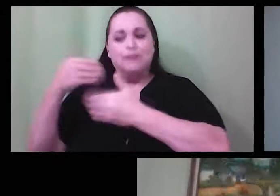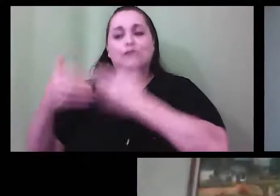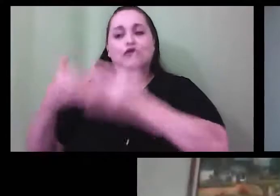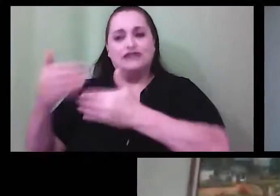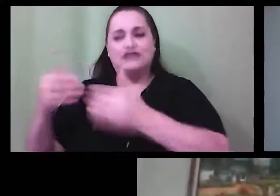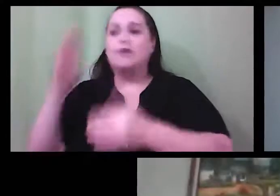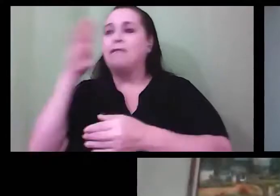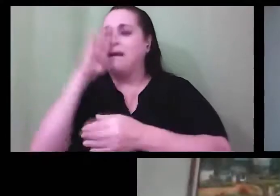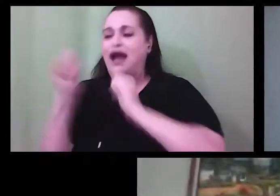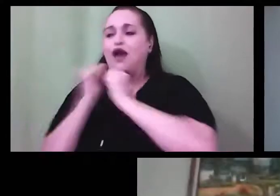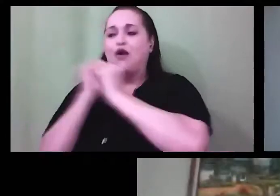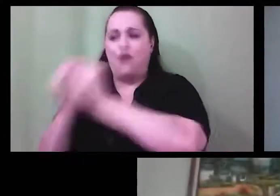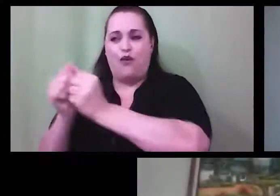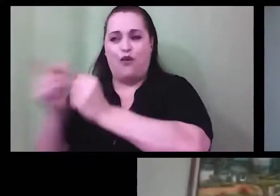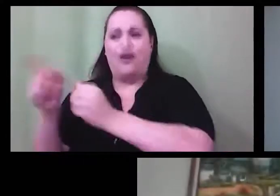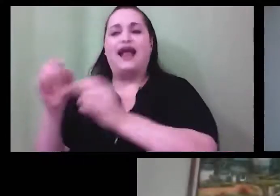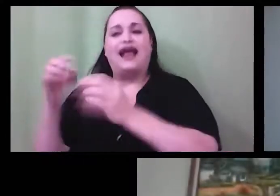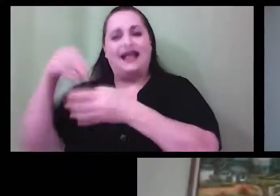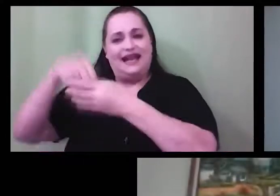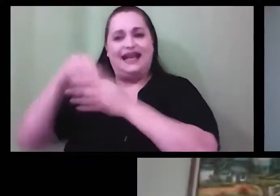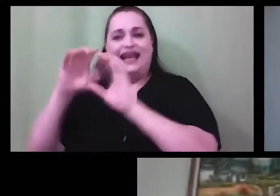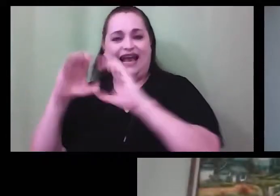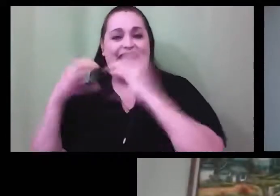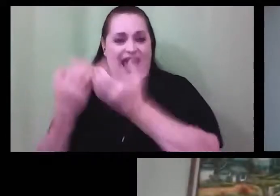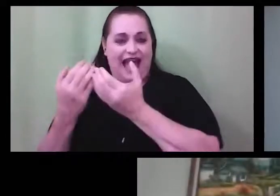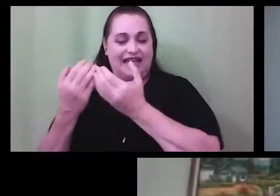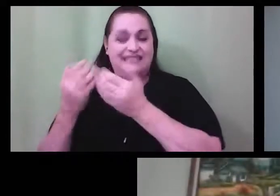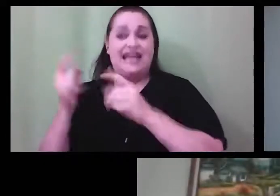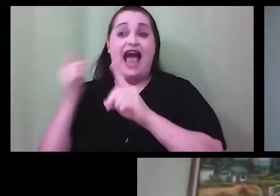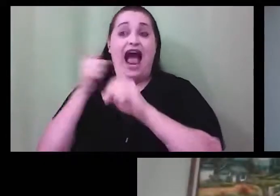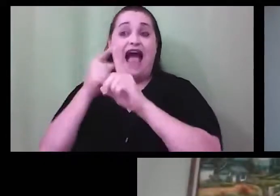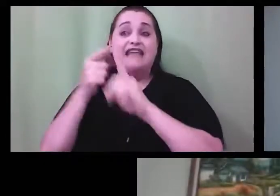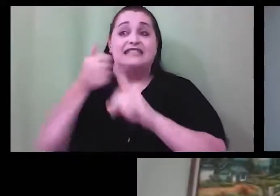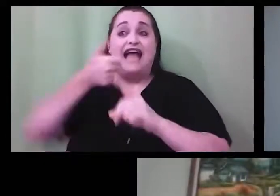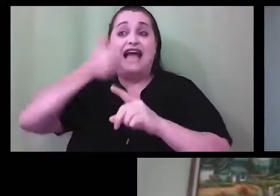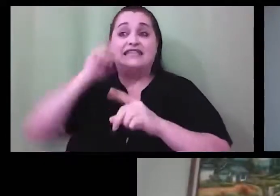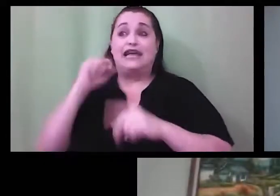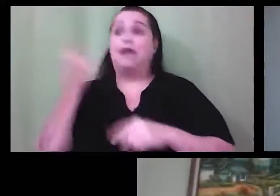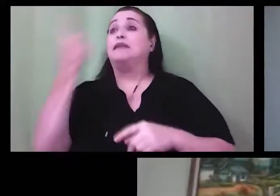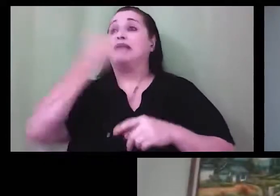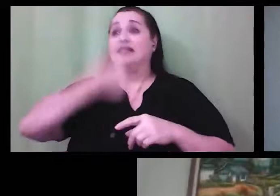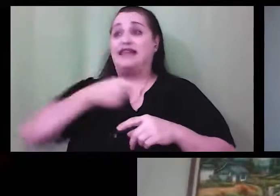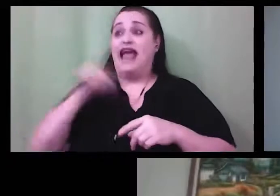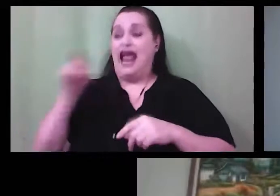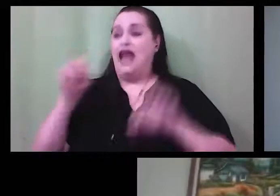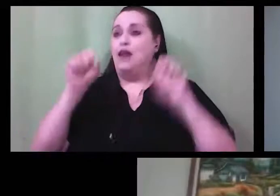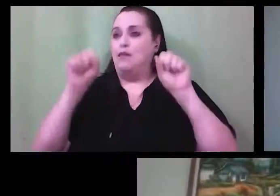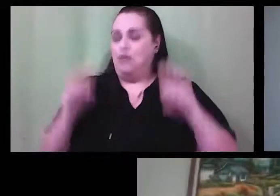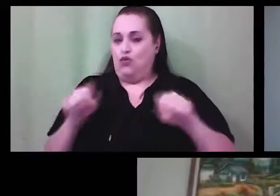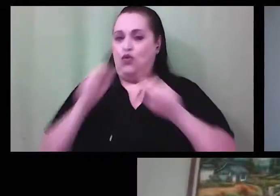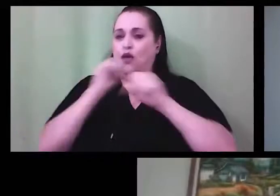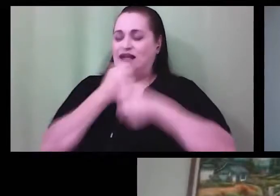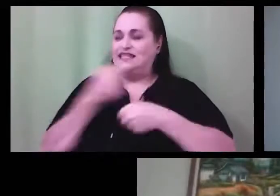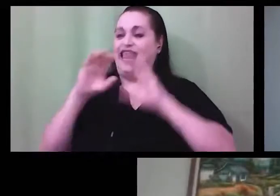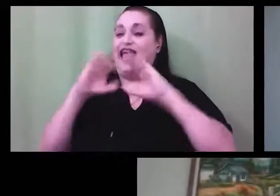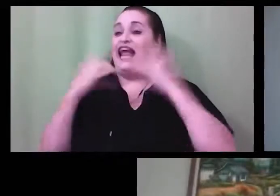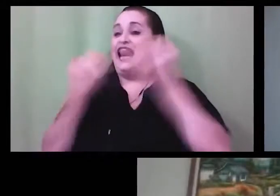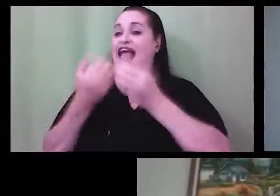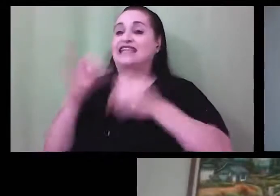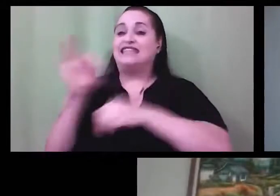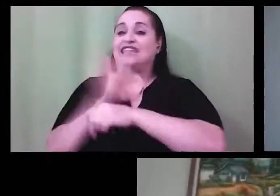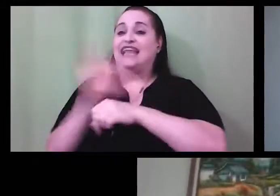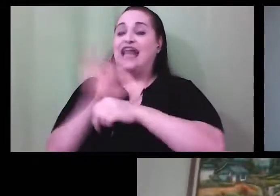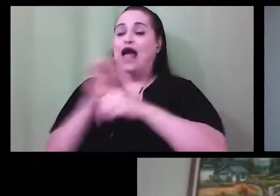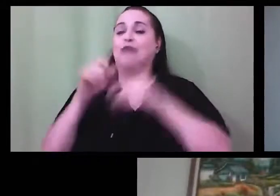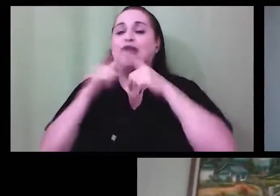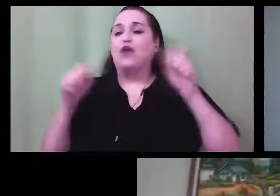mamá esté con él durante las clases. Hasta ayer fue el primer día que él pudo realizar su clase de terapia de lenguaje